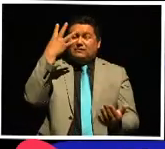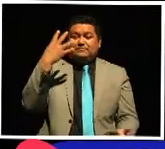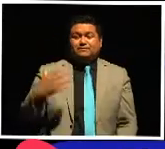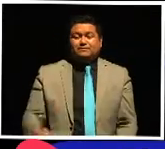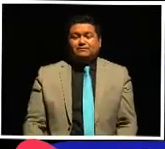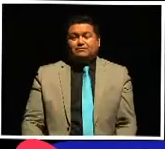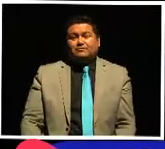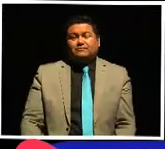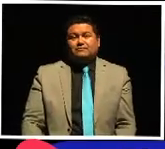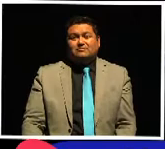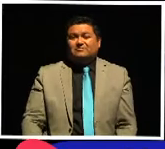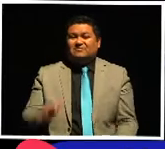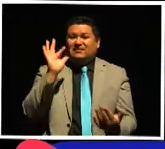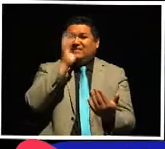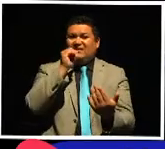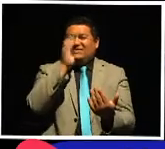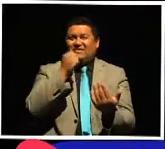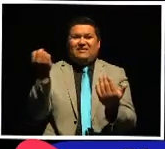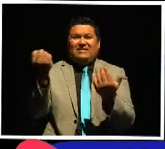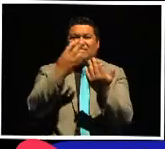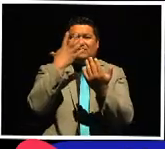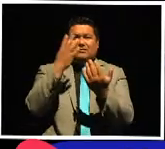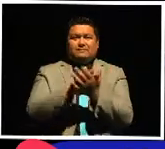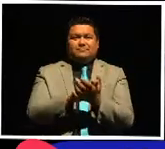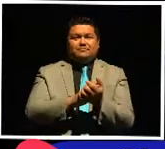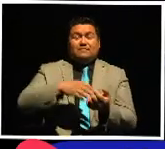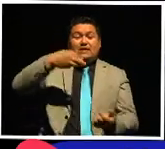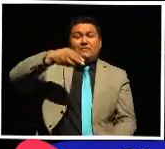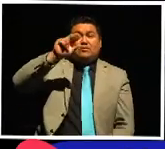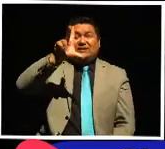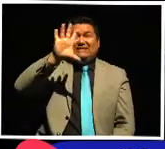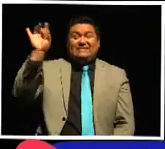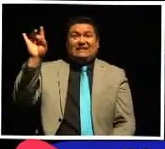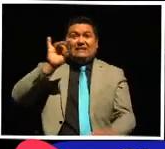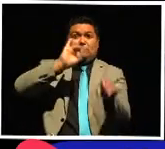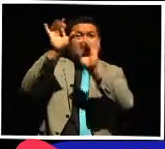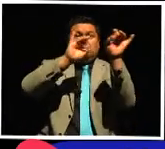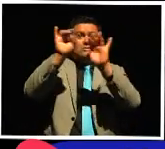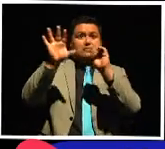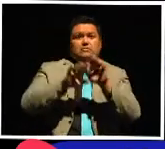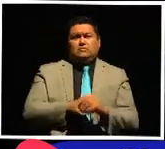¿Qué tan grande? En relación, esta es una galaxia que se llama M87, tiene como